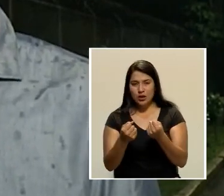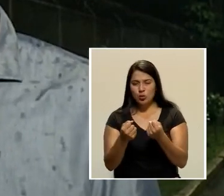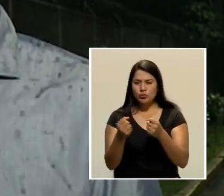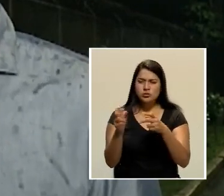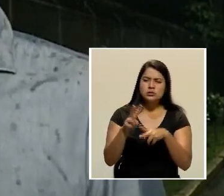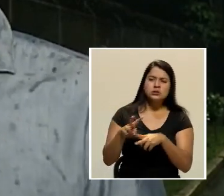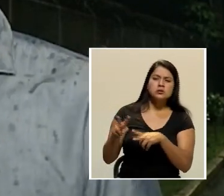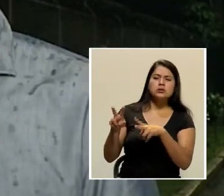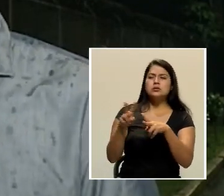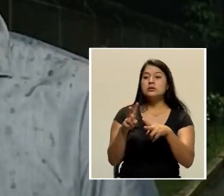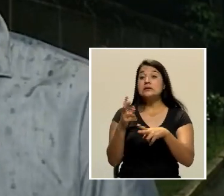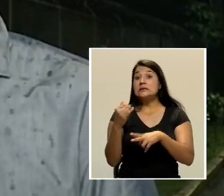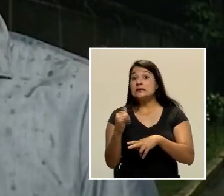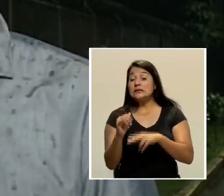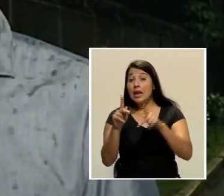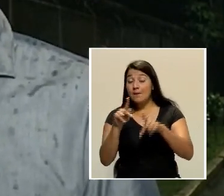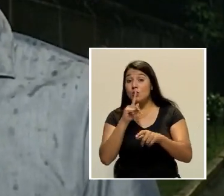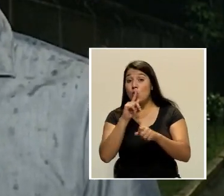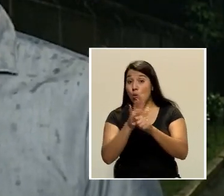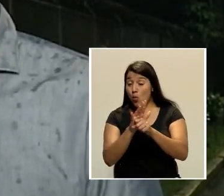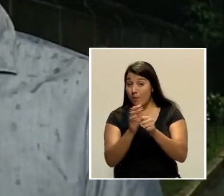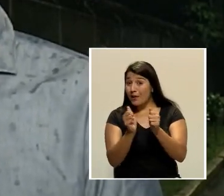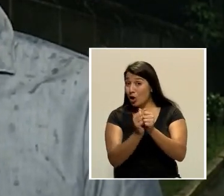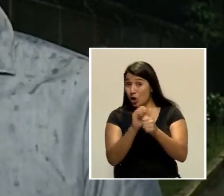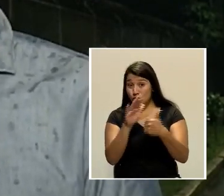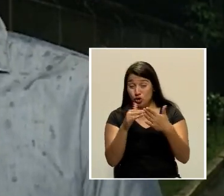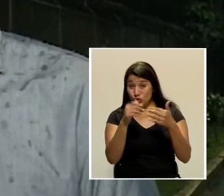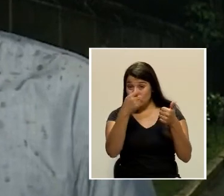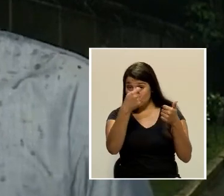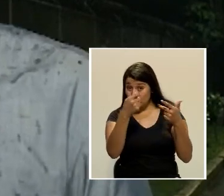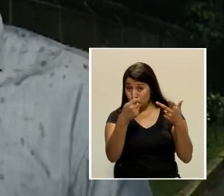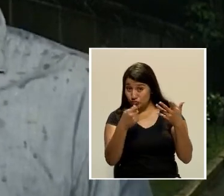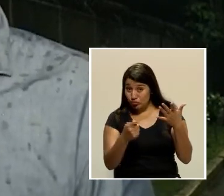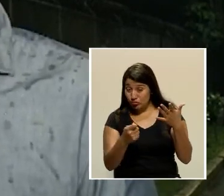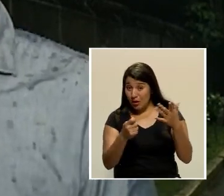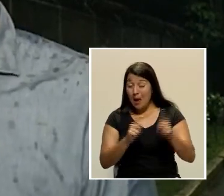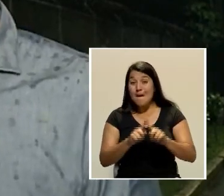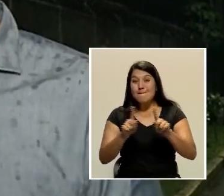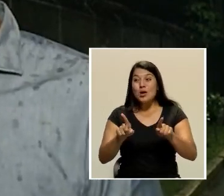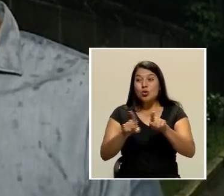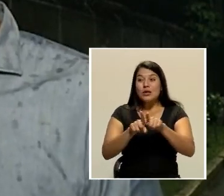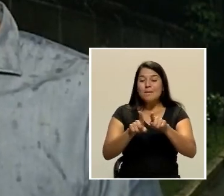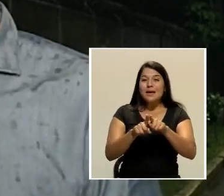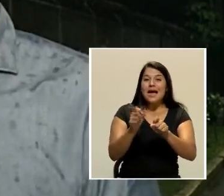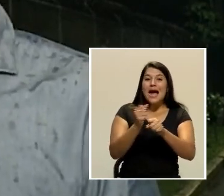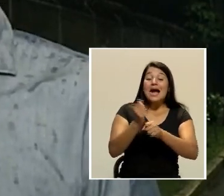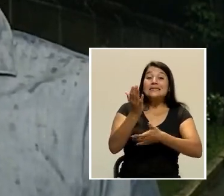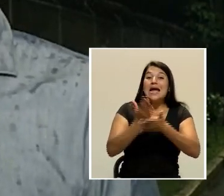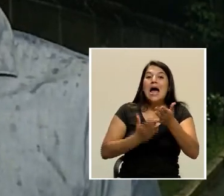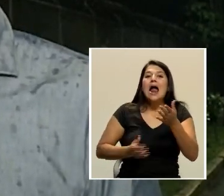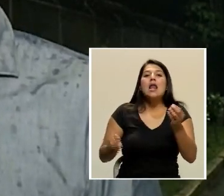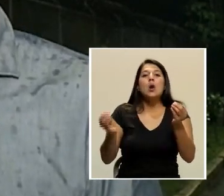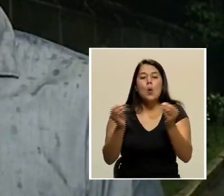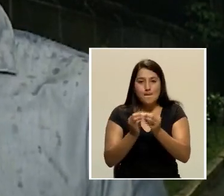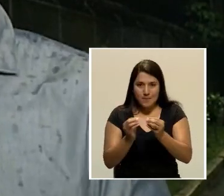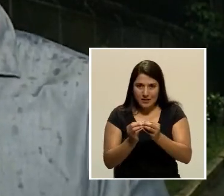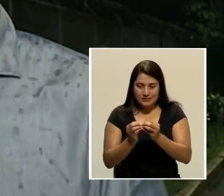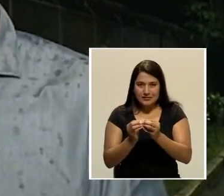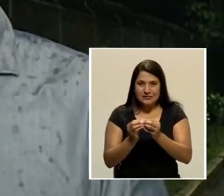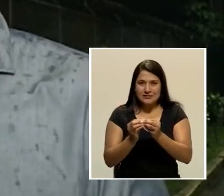que es como una calcomanía, en donde nuestros policías municipales y los inspectores municipales se hacen presentes al comercio, revisan